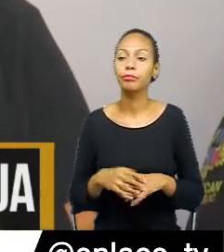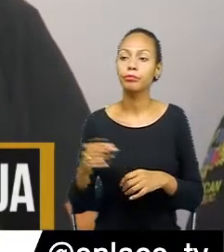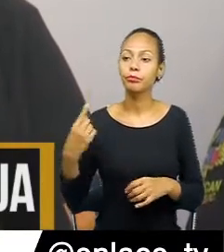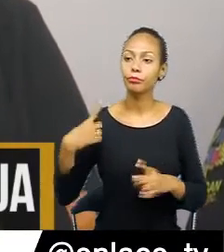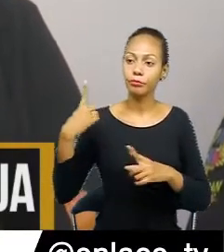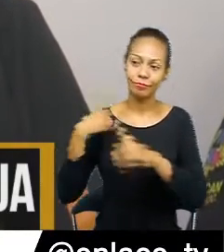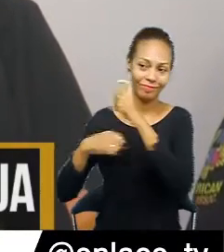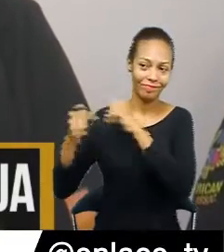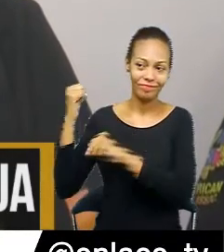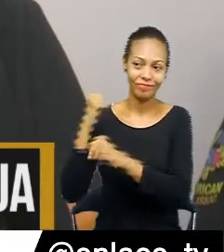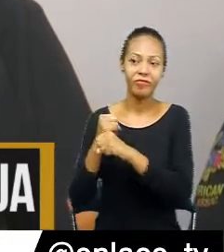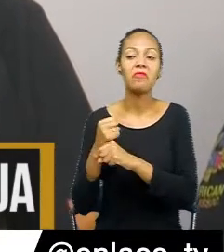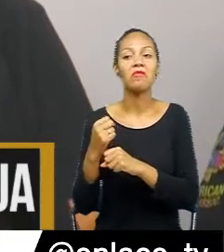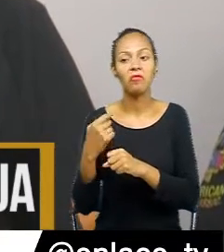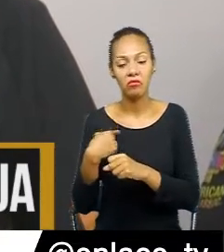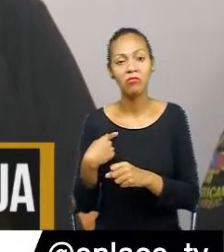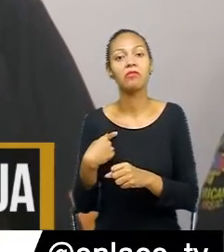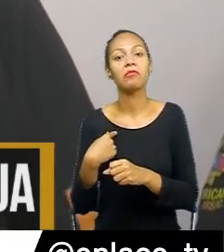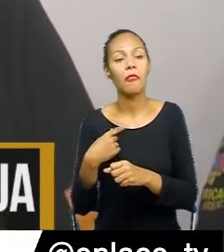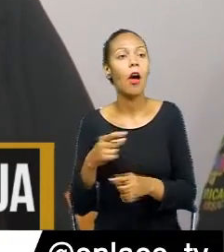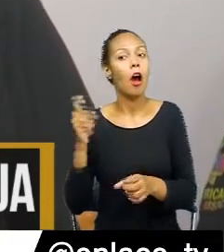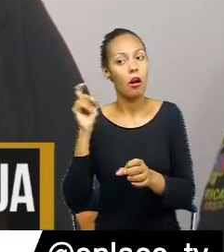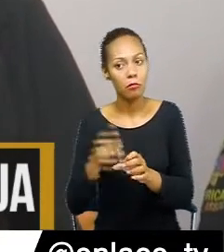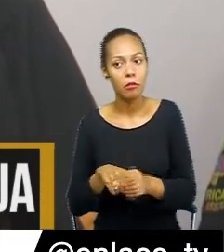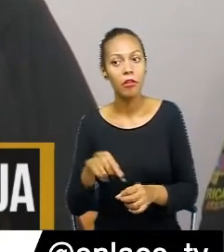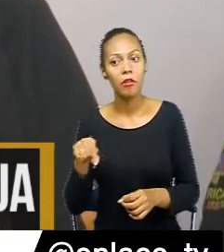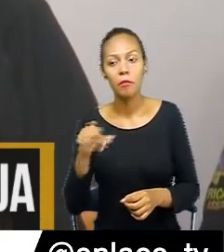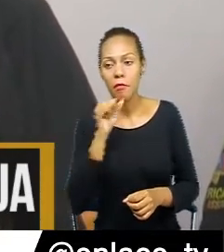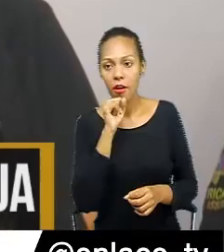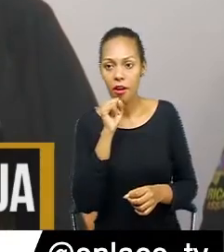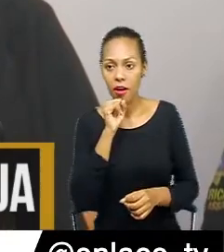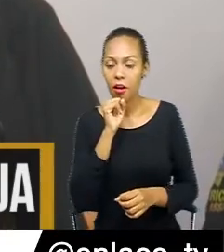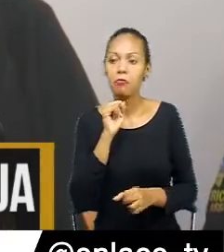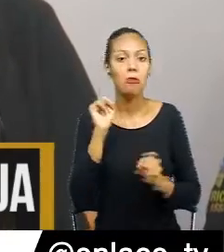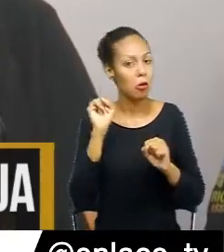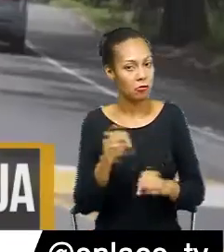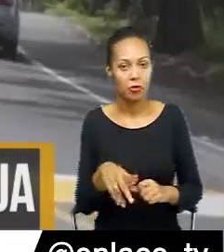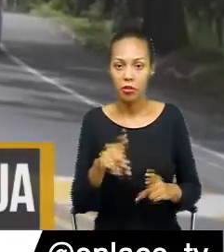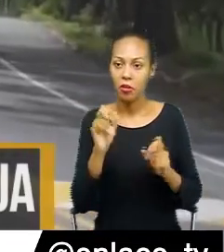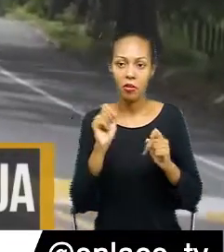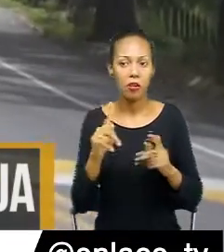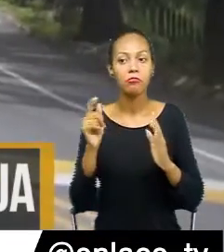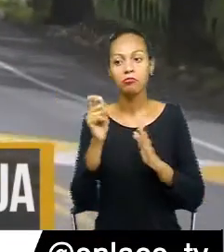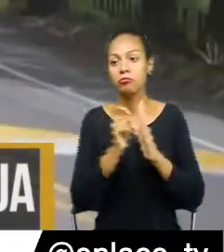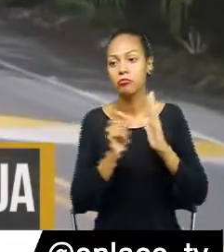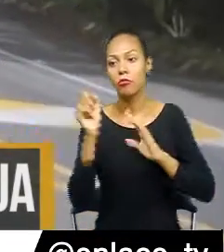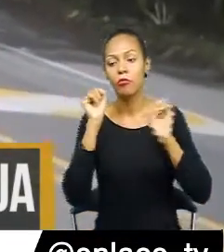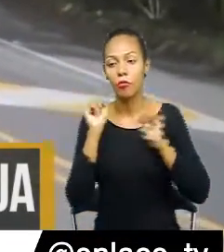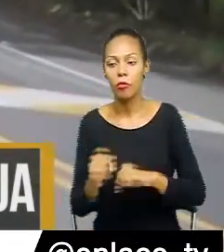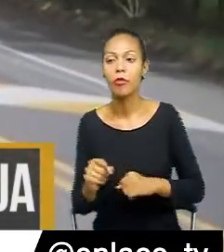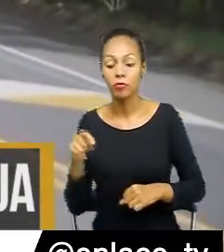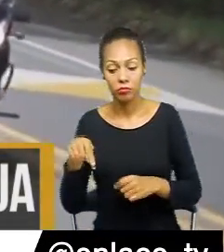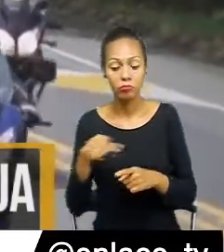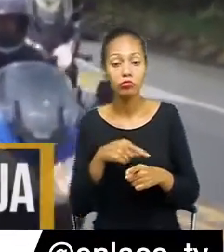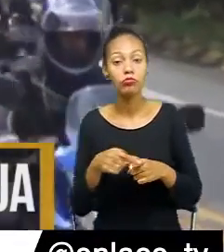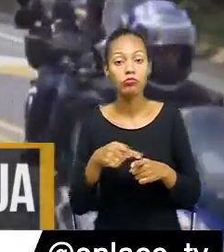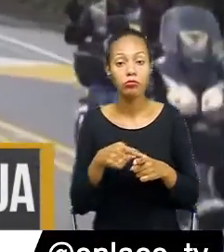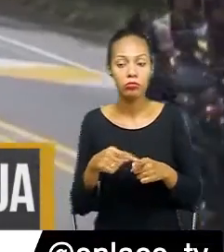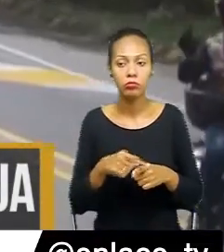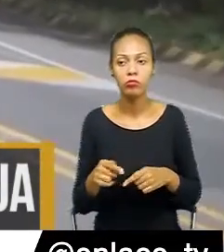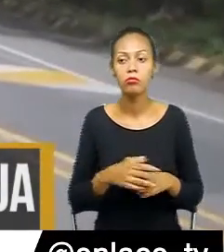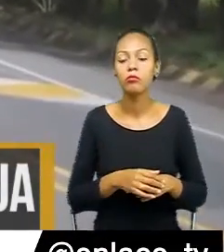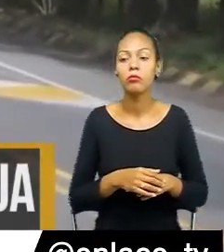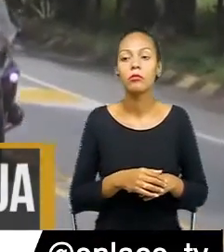pude postular a Barranca Bermeja, salimos favorecidos y por eso estamos acá. Este fin de semana un grupo de estos, por lo